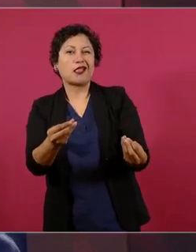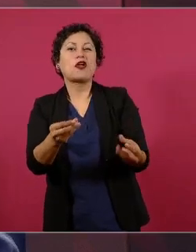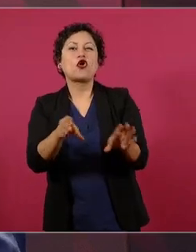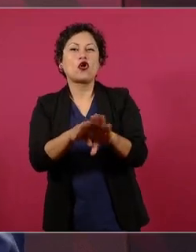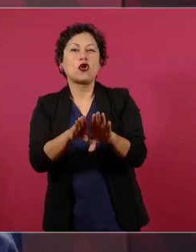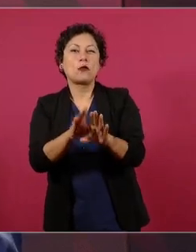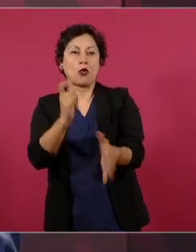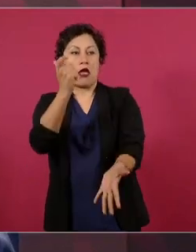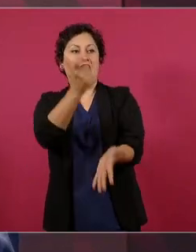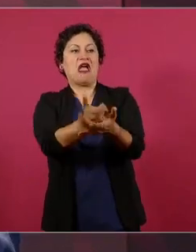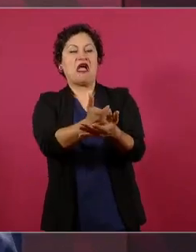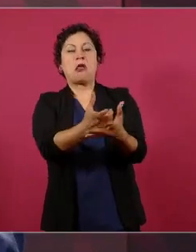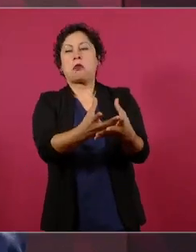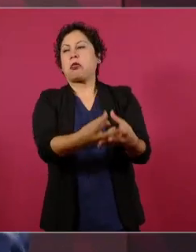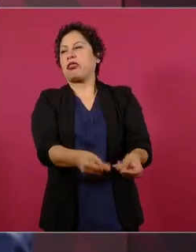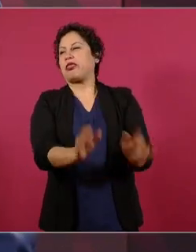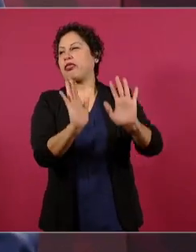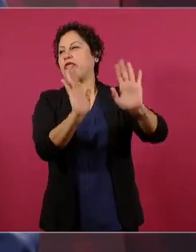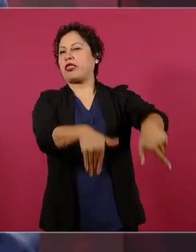Sí, sí es problema,